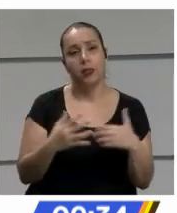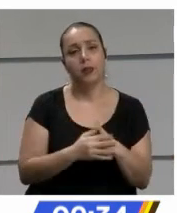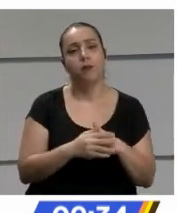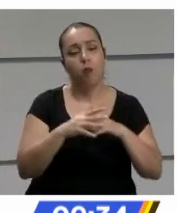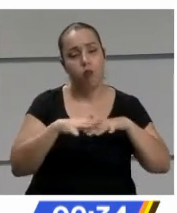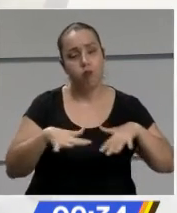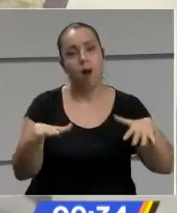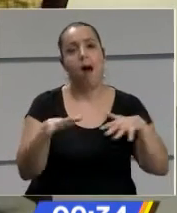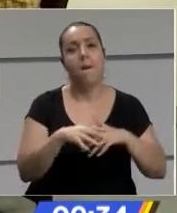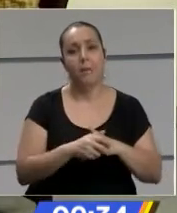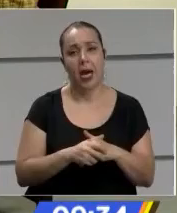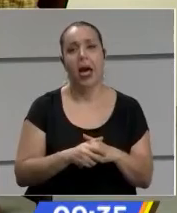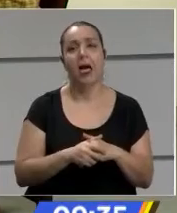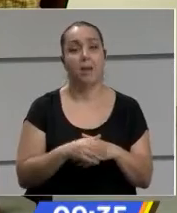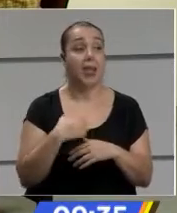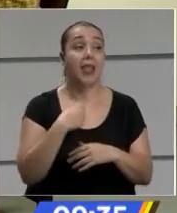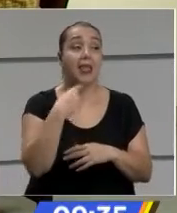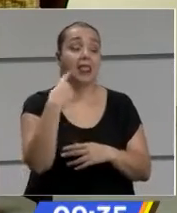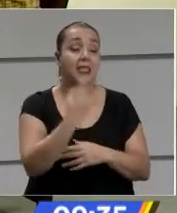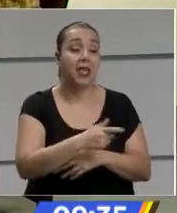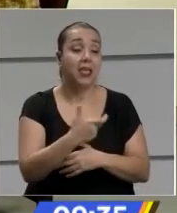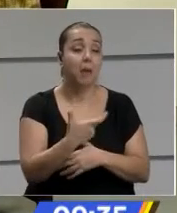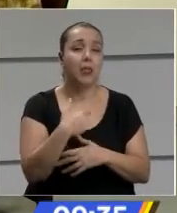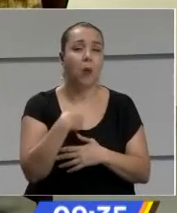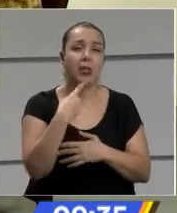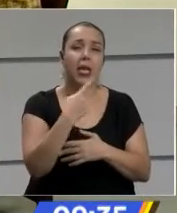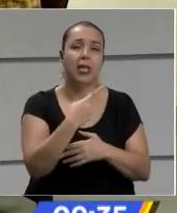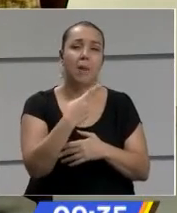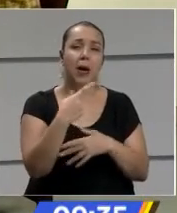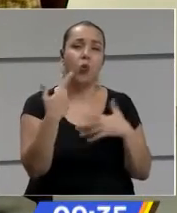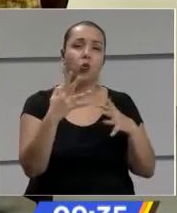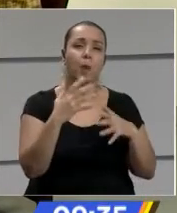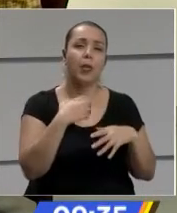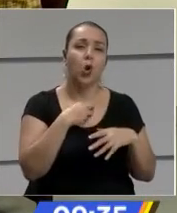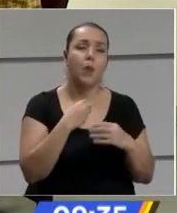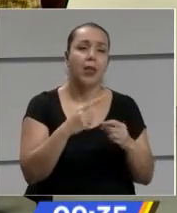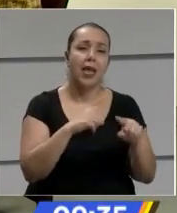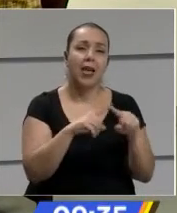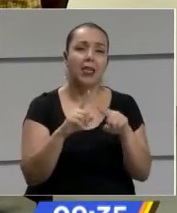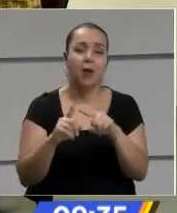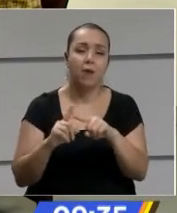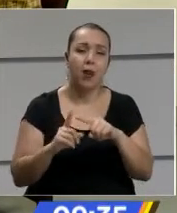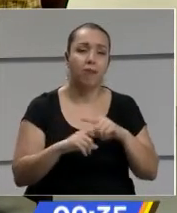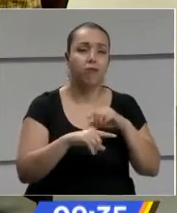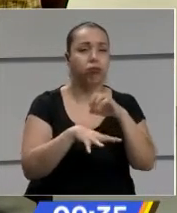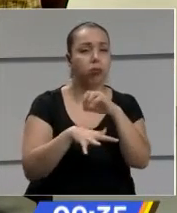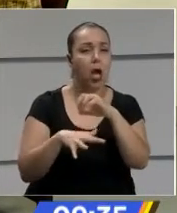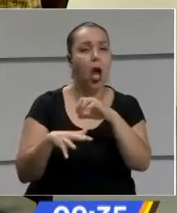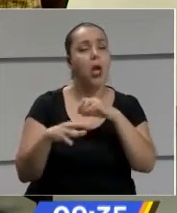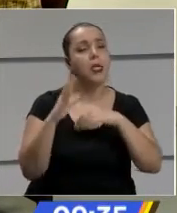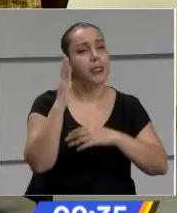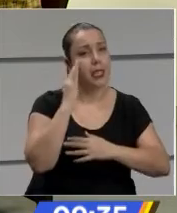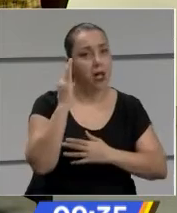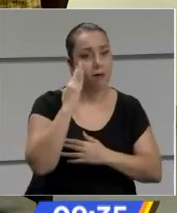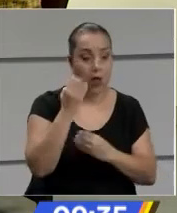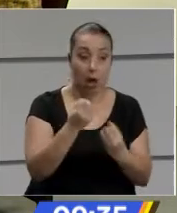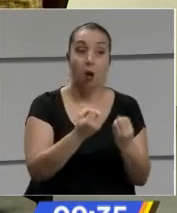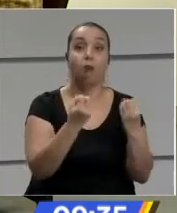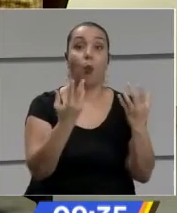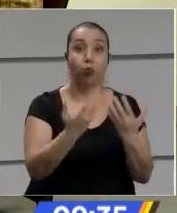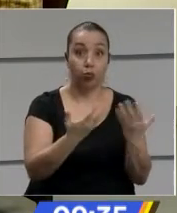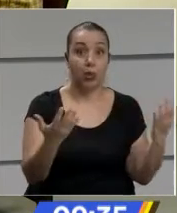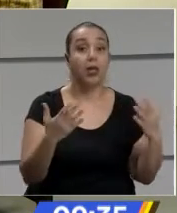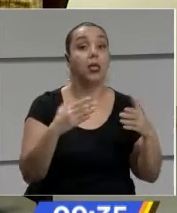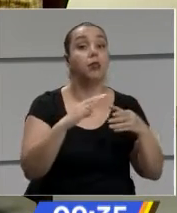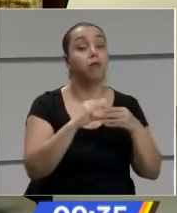amplia, es muy amplia, es muy rica. Y no solo existe este, ¿verdad? Esta versión de la sabiduría, sino que tenemos otro montón más de cuentos. Hay